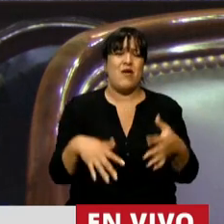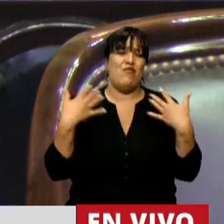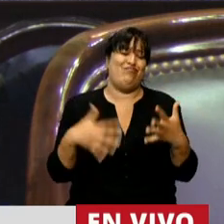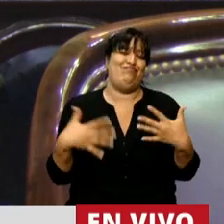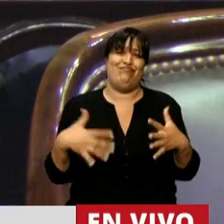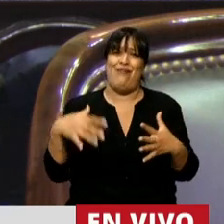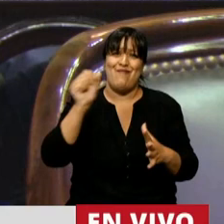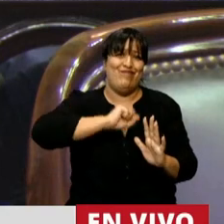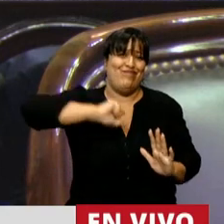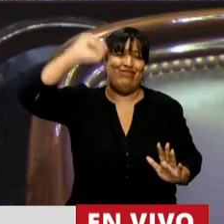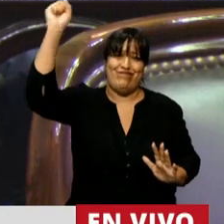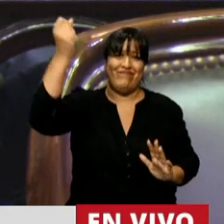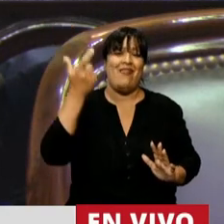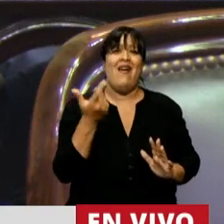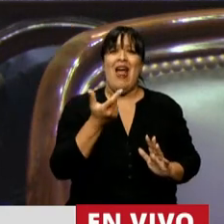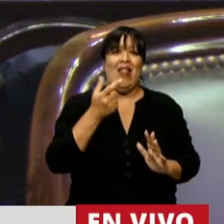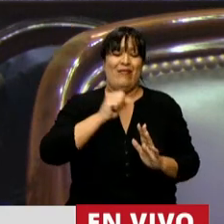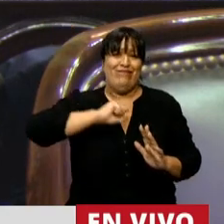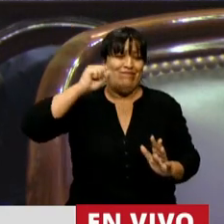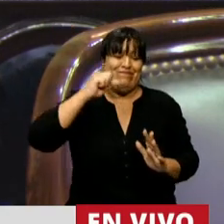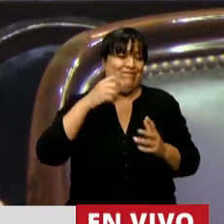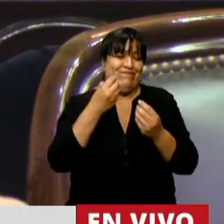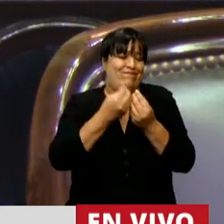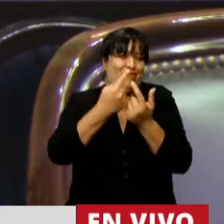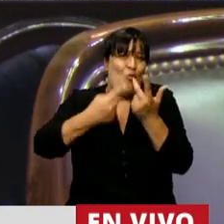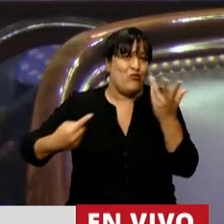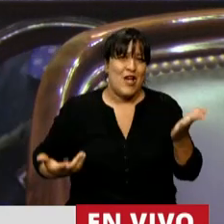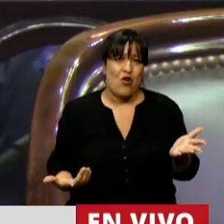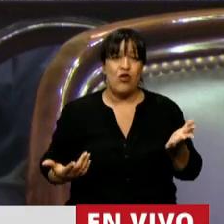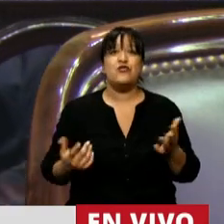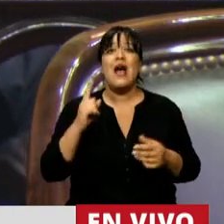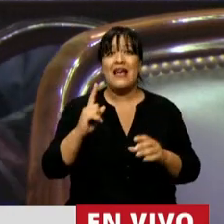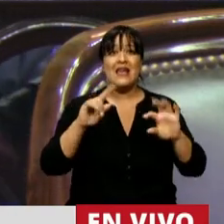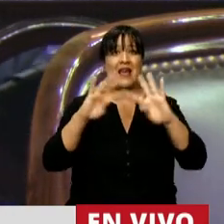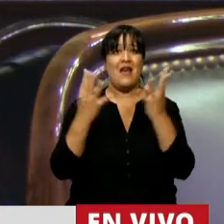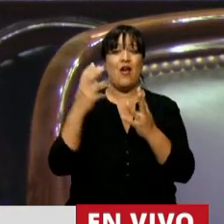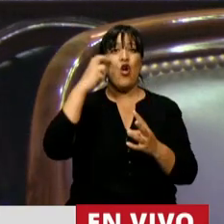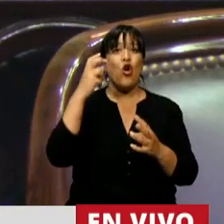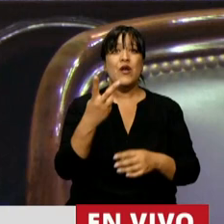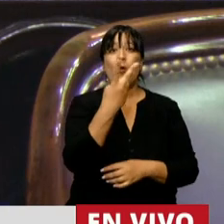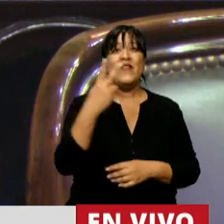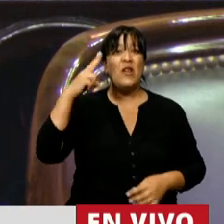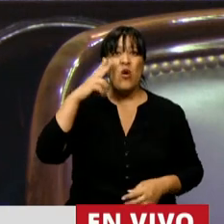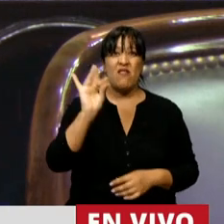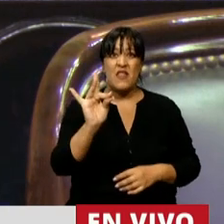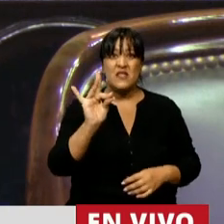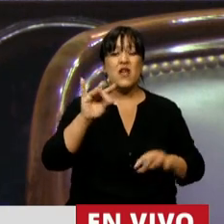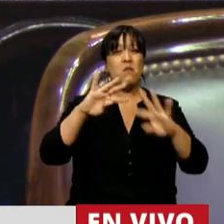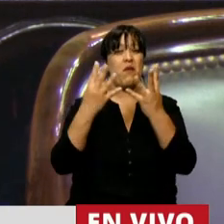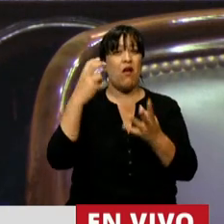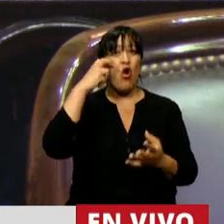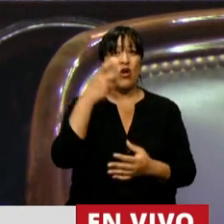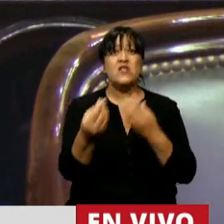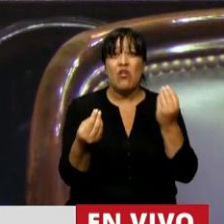devaluación de los sectores asalariados. Y la respuesta de este Congreso, un día 29 de diciembre, es